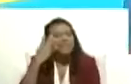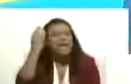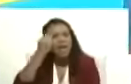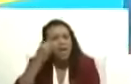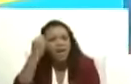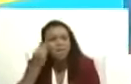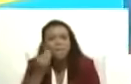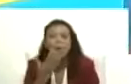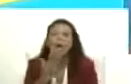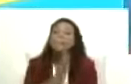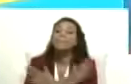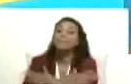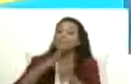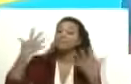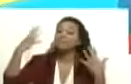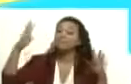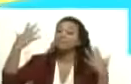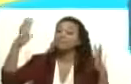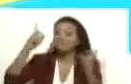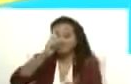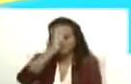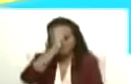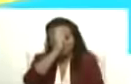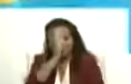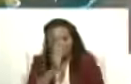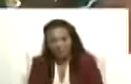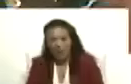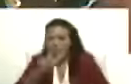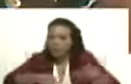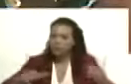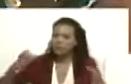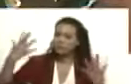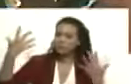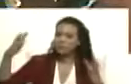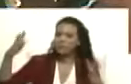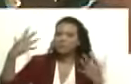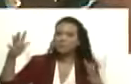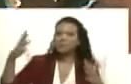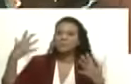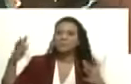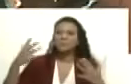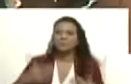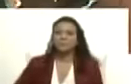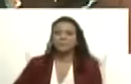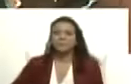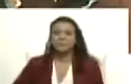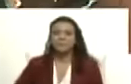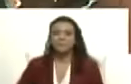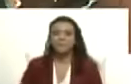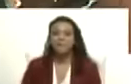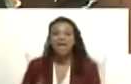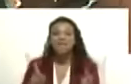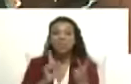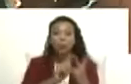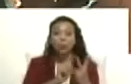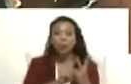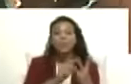que merecen el aplauso de toda la ciudadanía de Venezuela. Y en segundo